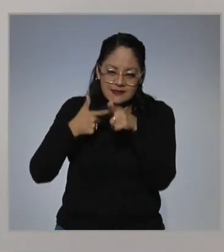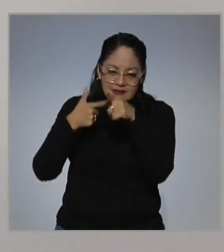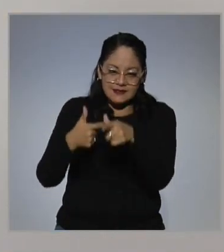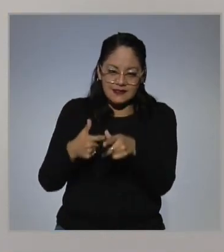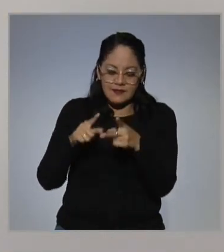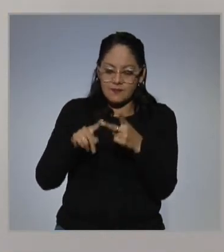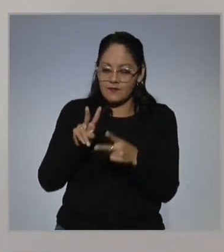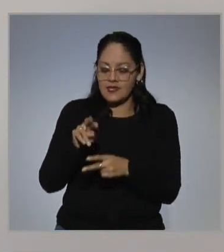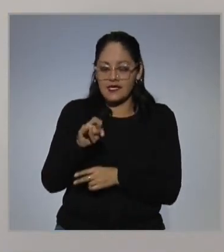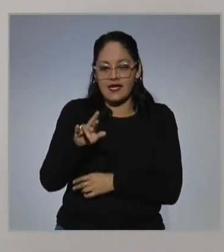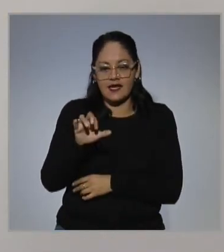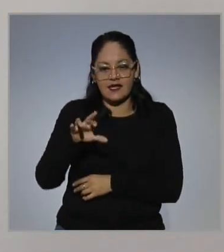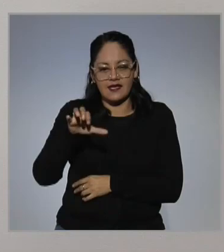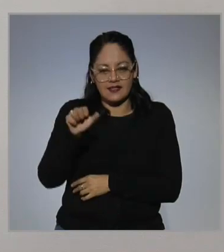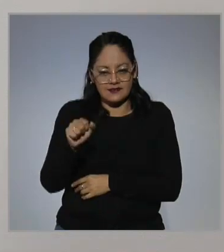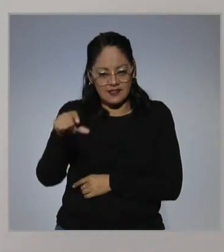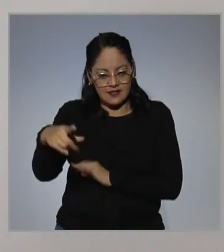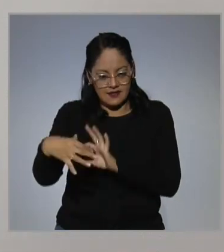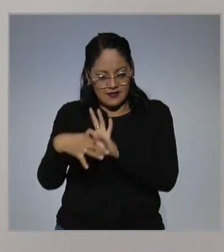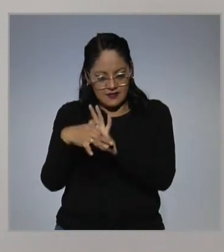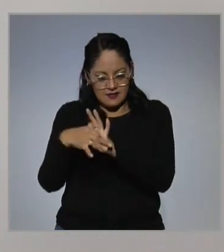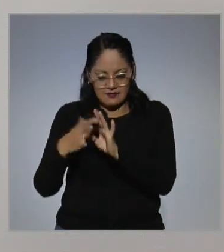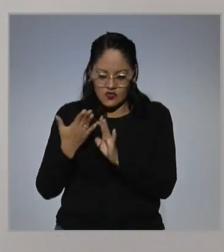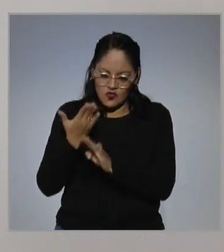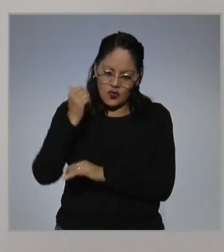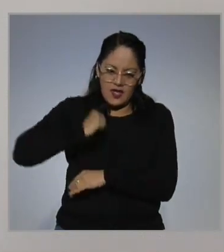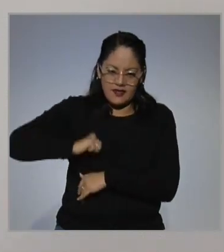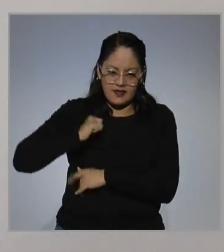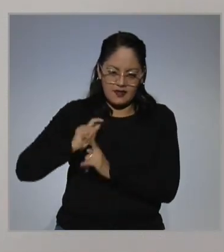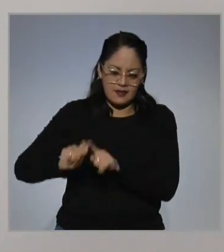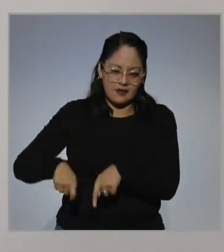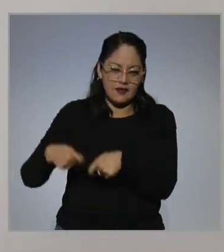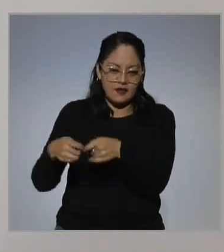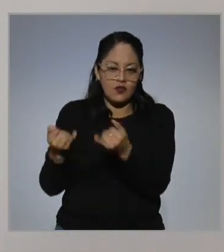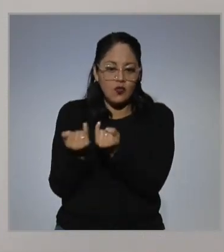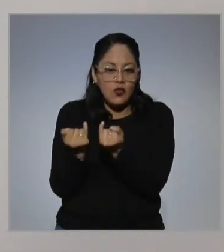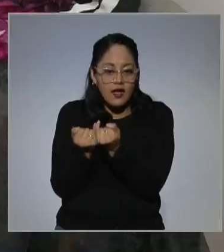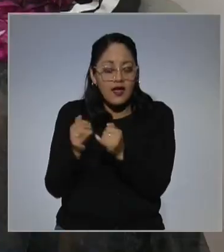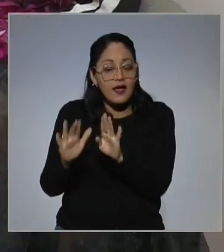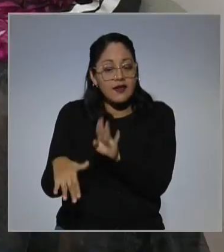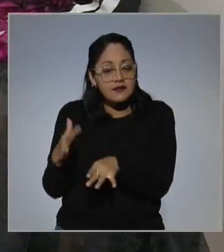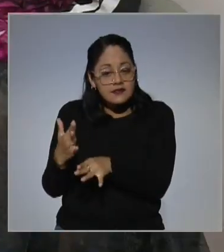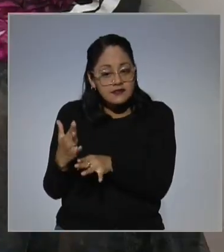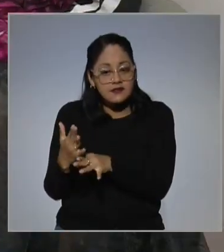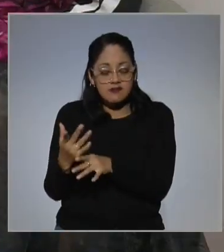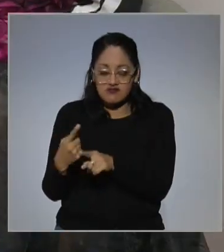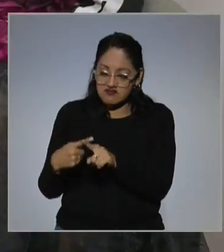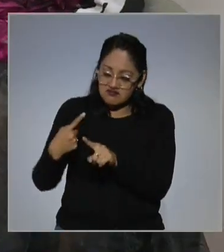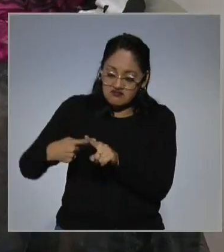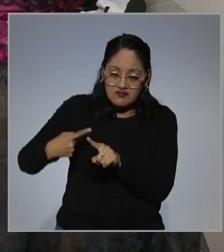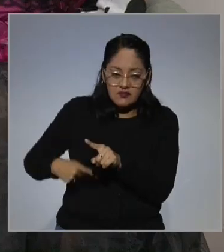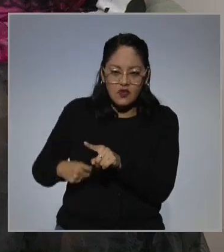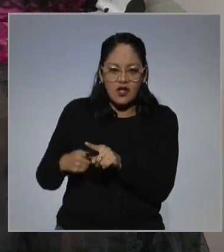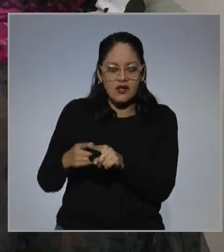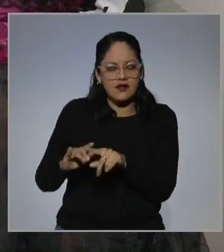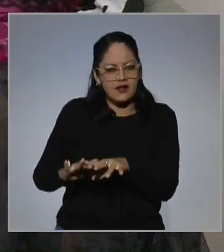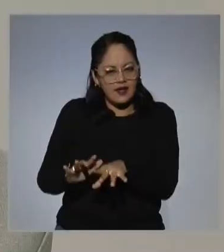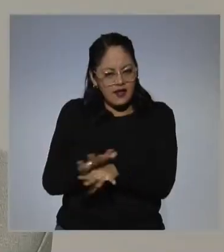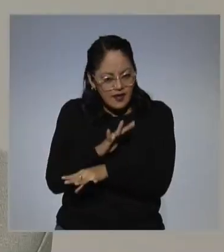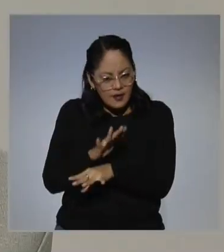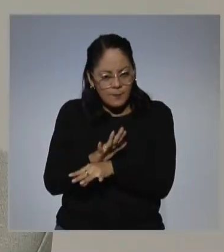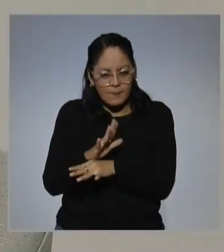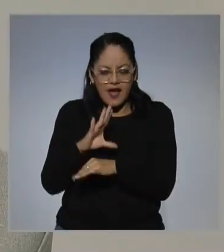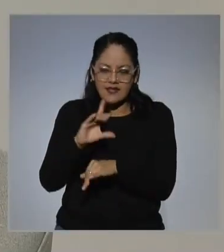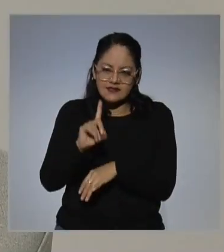los wixárikas también hay un vínculo con los ancestros, que incluso son a veces ancestros deificados, ¿no? Se vuelven como un tipo